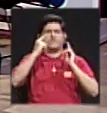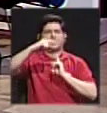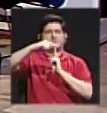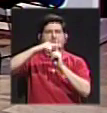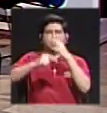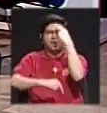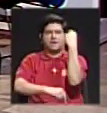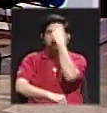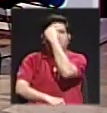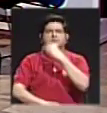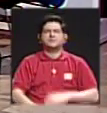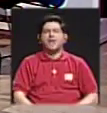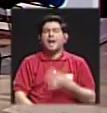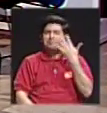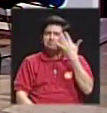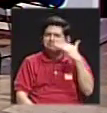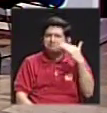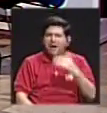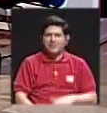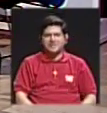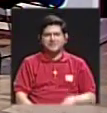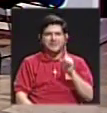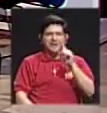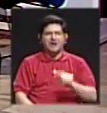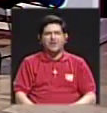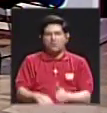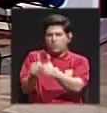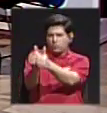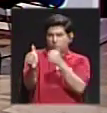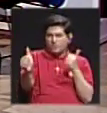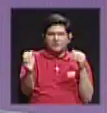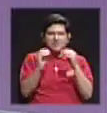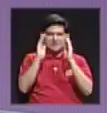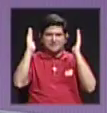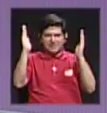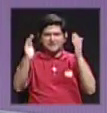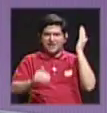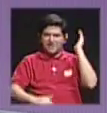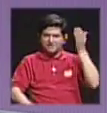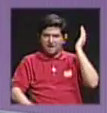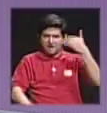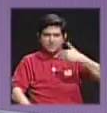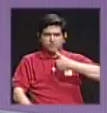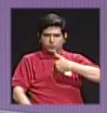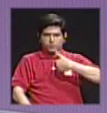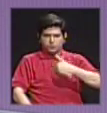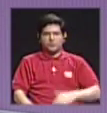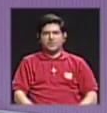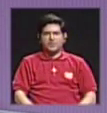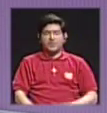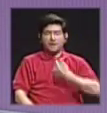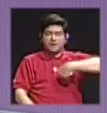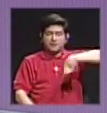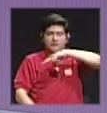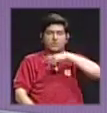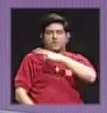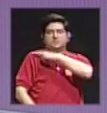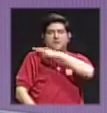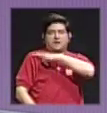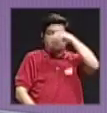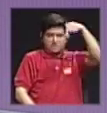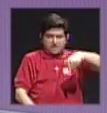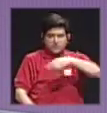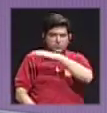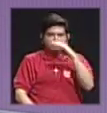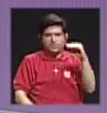Católica. Sí, pareciera que hay un desfase cada vez mayor entre el discurso de nuestra jerarquía y